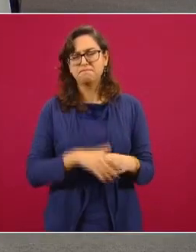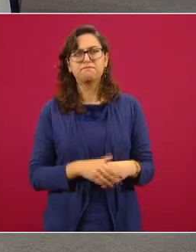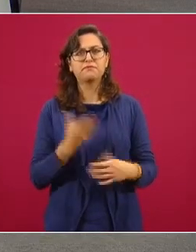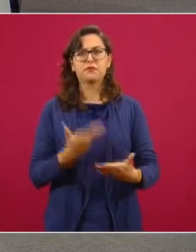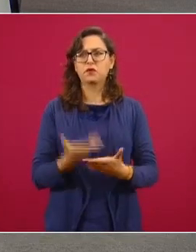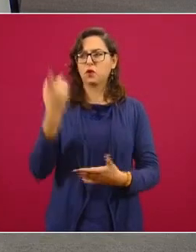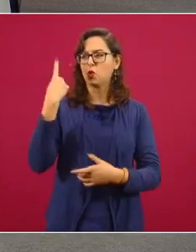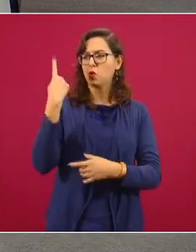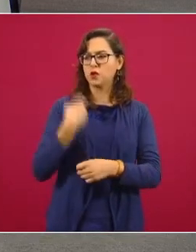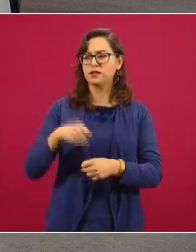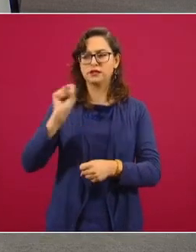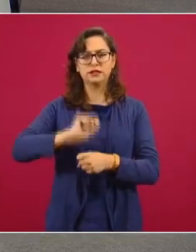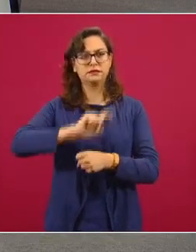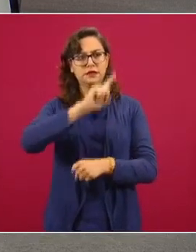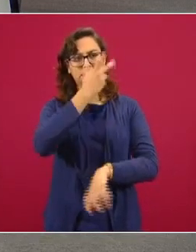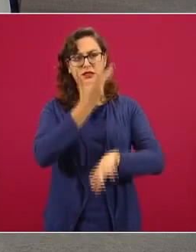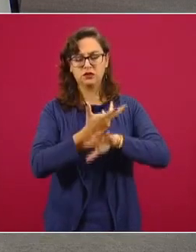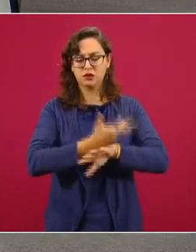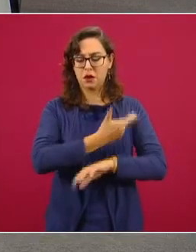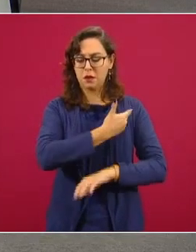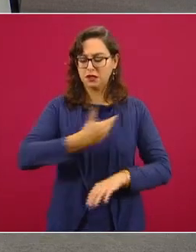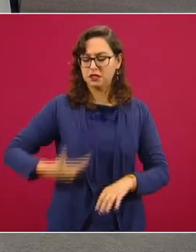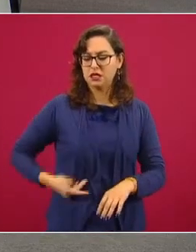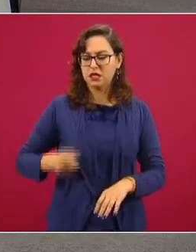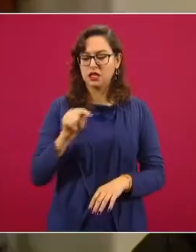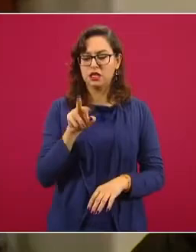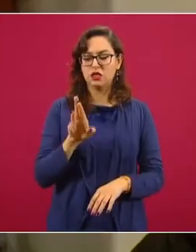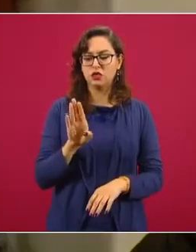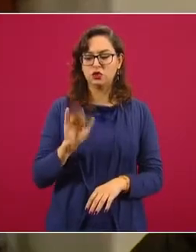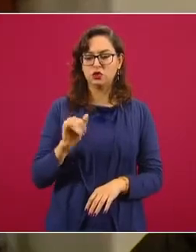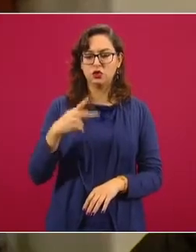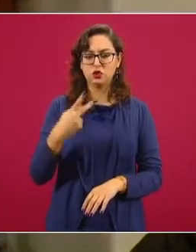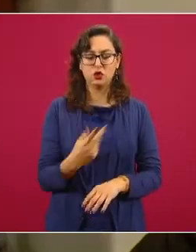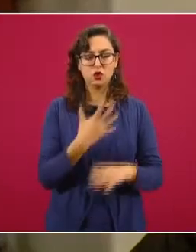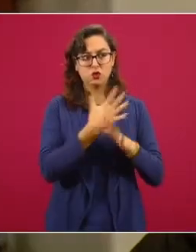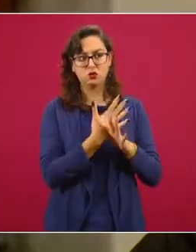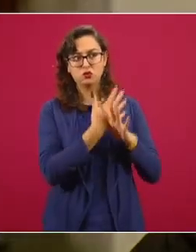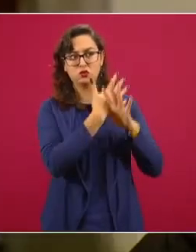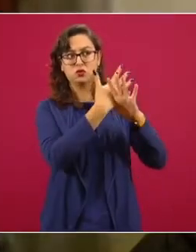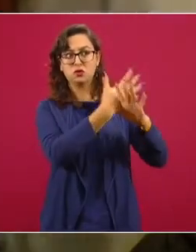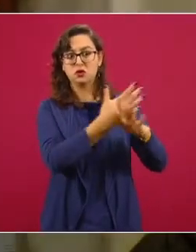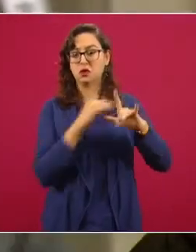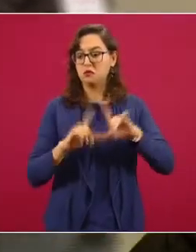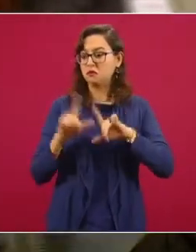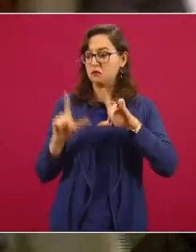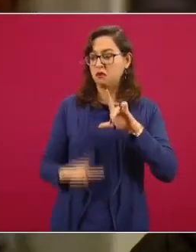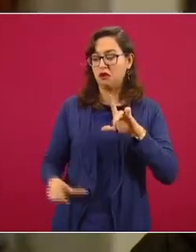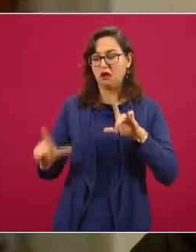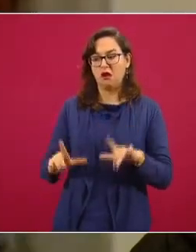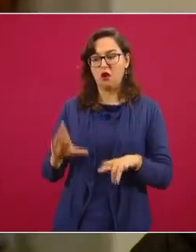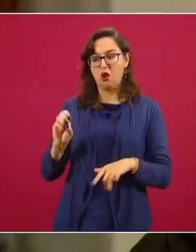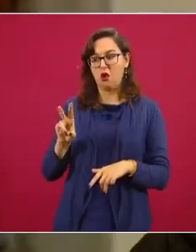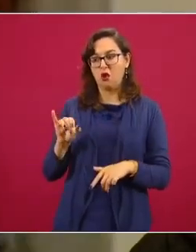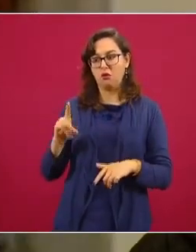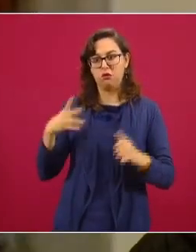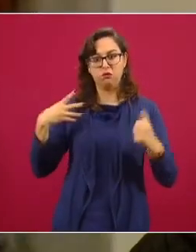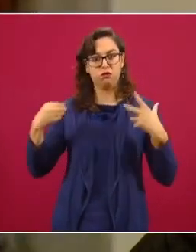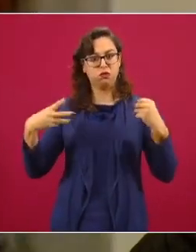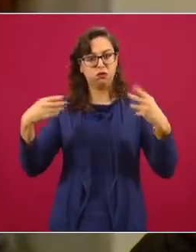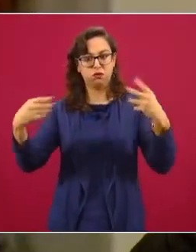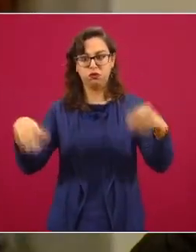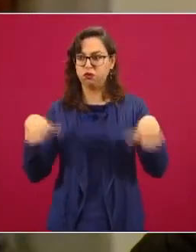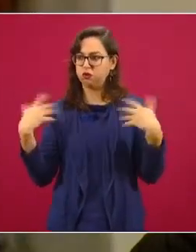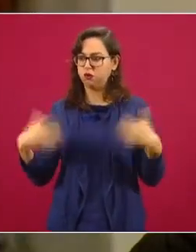hizo algunas declaraciones, pues dijo que México está muy infectado de COVID y que por el crimen y otras razones se ha